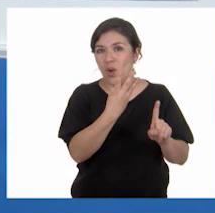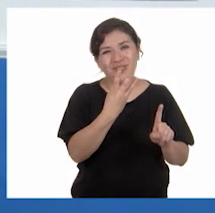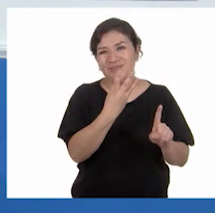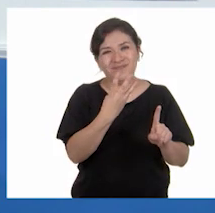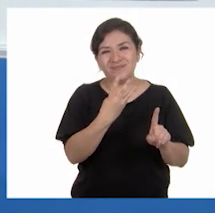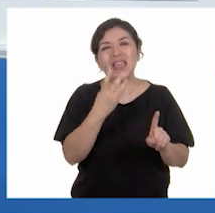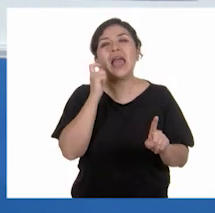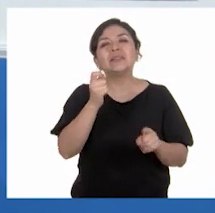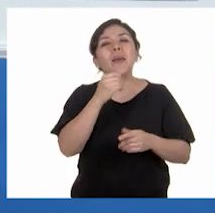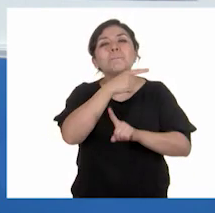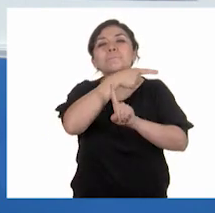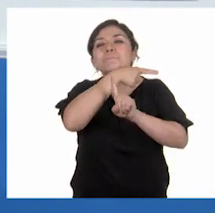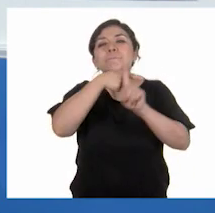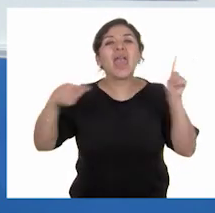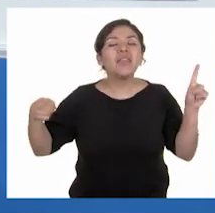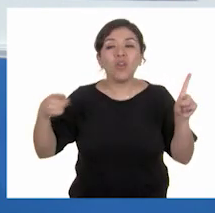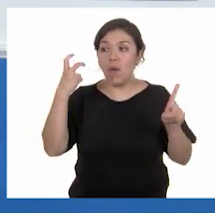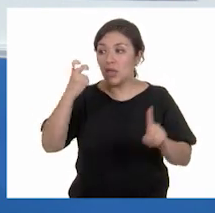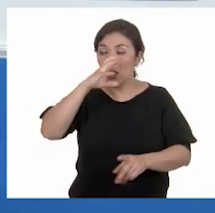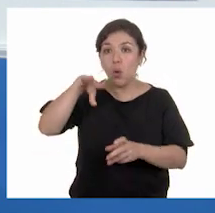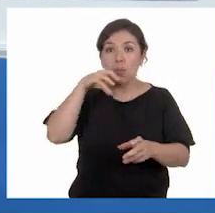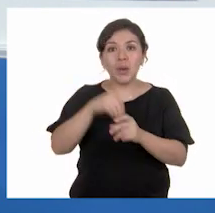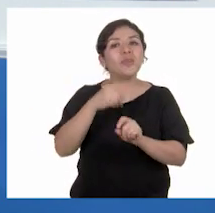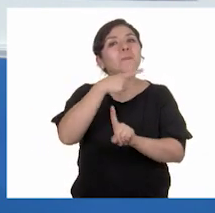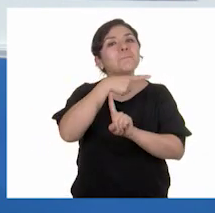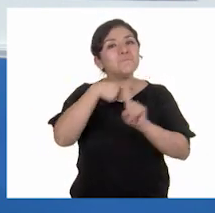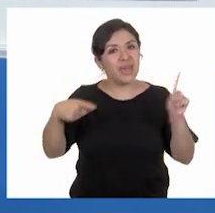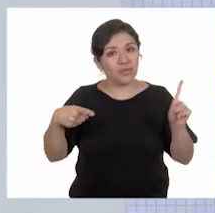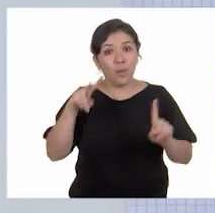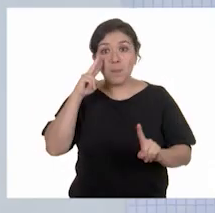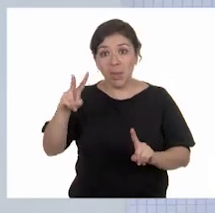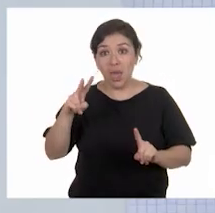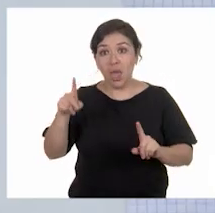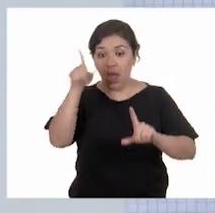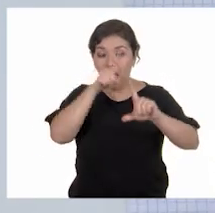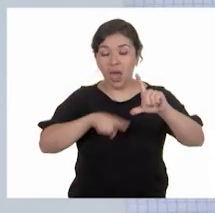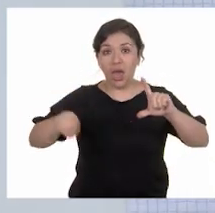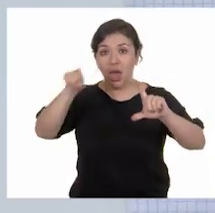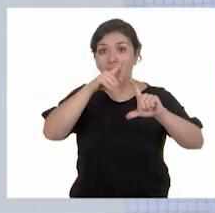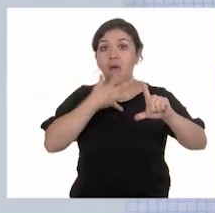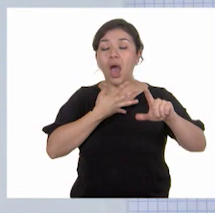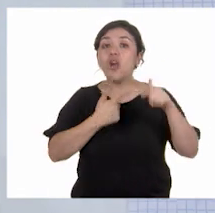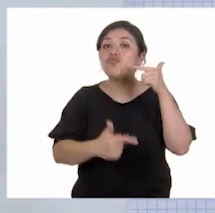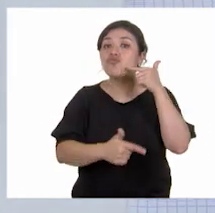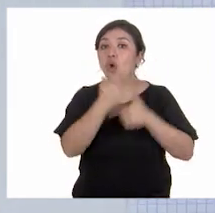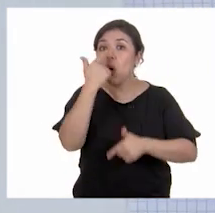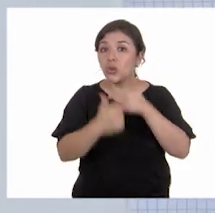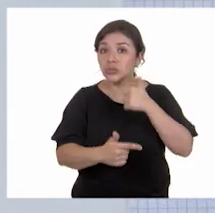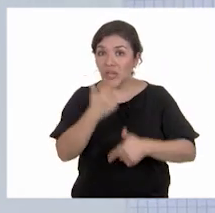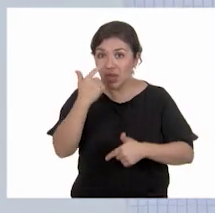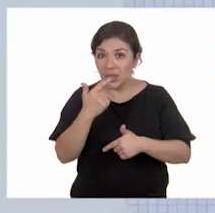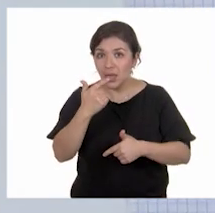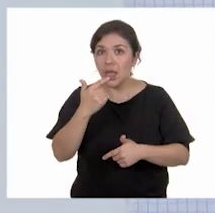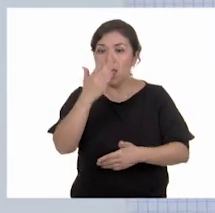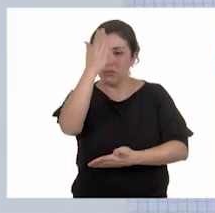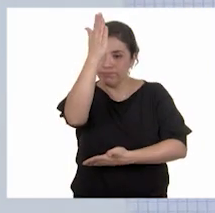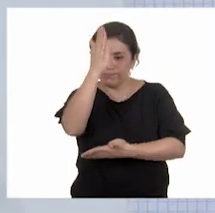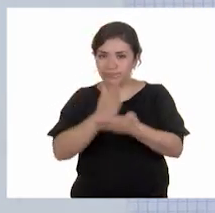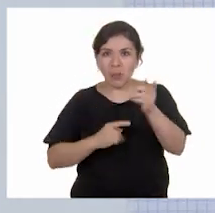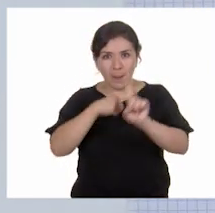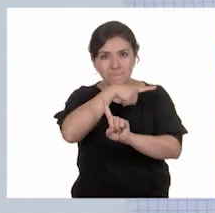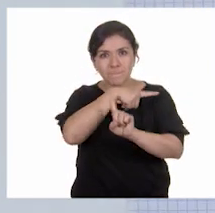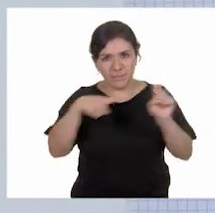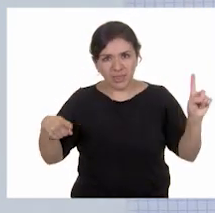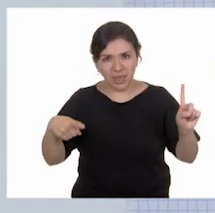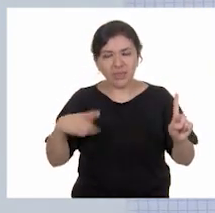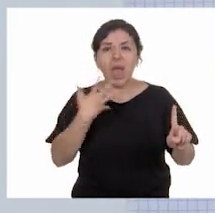la mitad de nuestro entero. Entonces, si este es nuestro entero que tiene 12 huevos y lo dividimos por